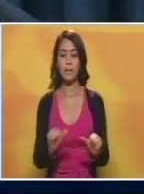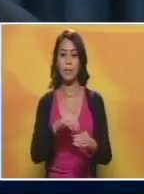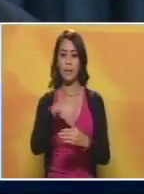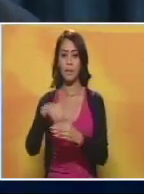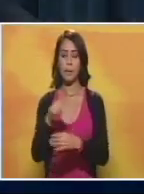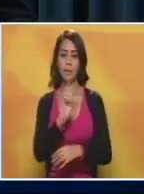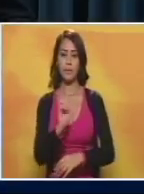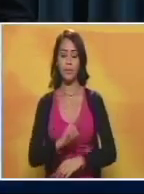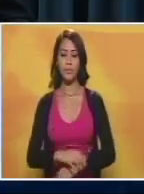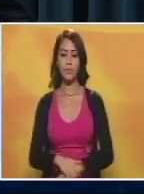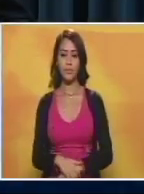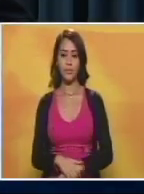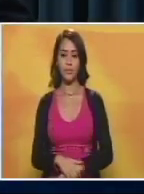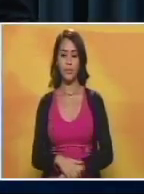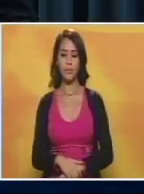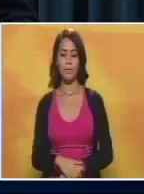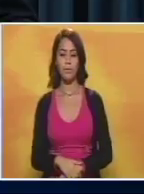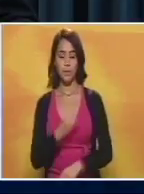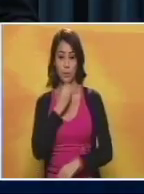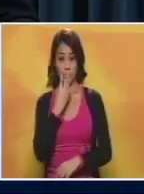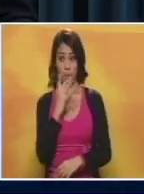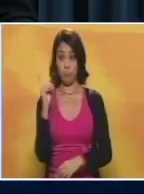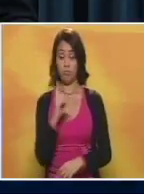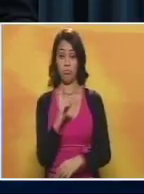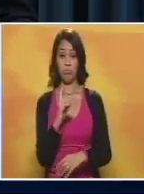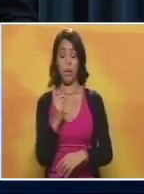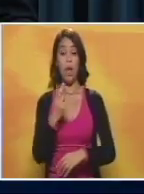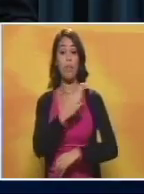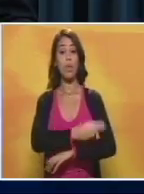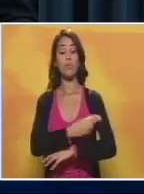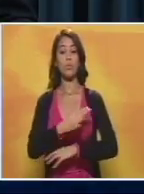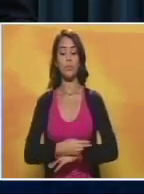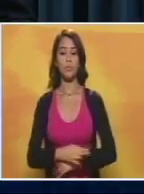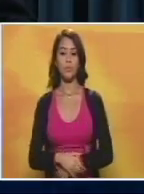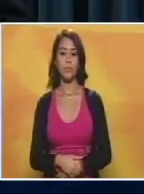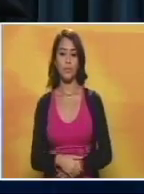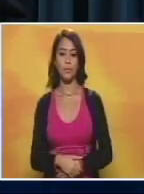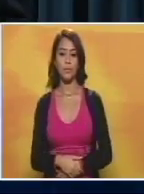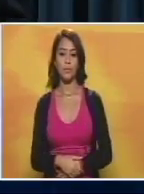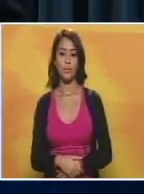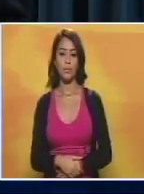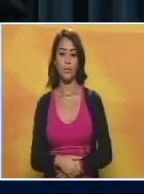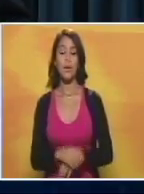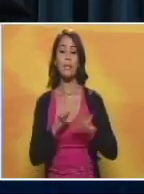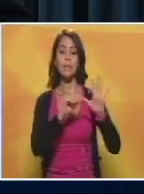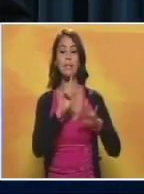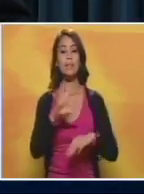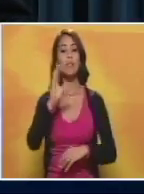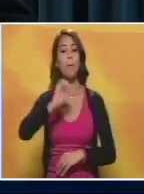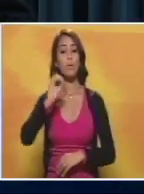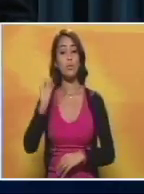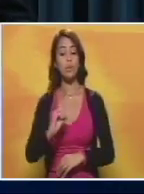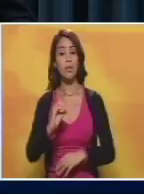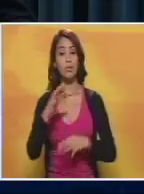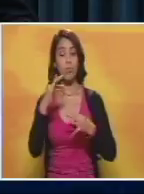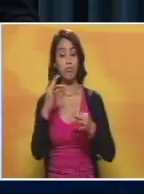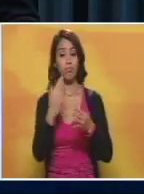un cambio político para endurecer las políticas, valga la redundancia, del gobierno.